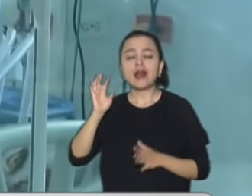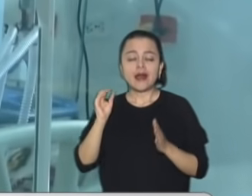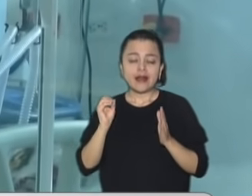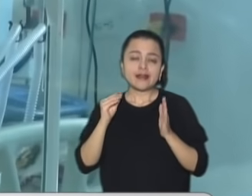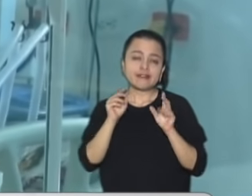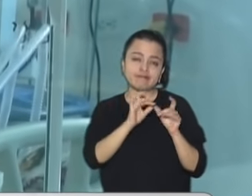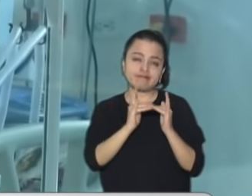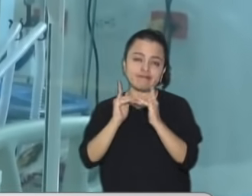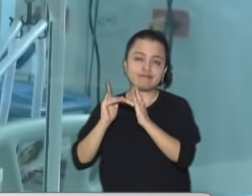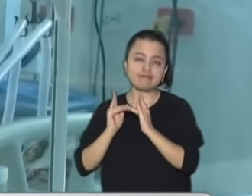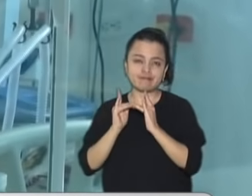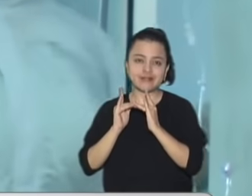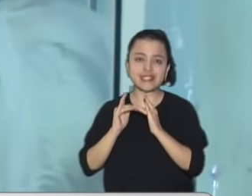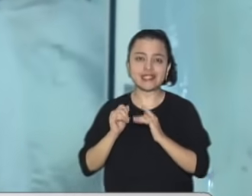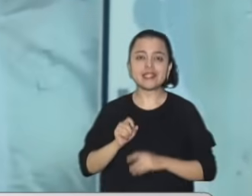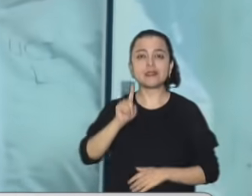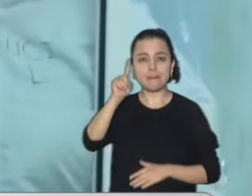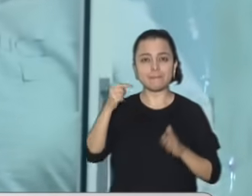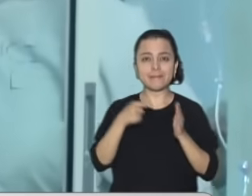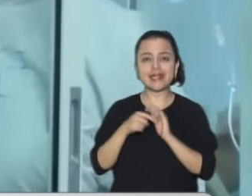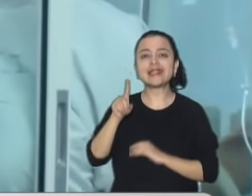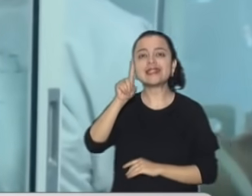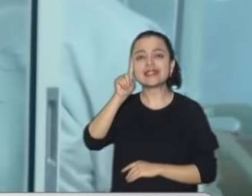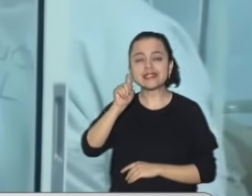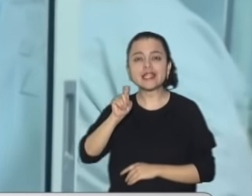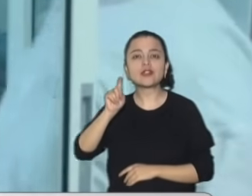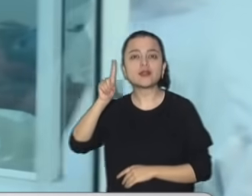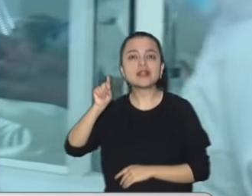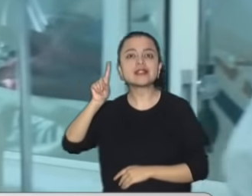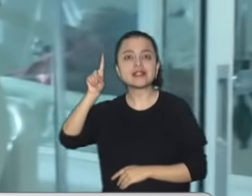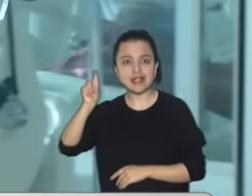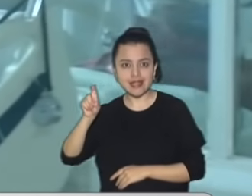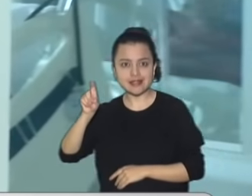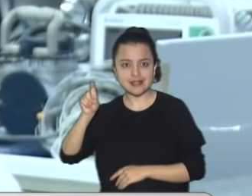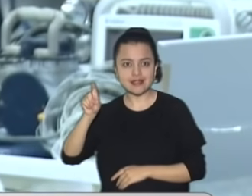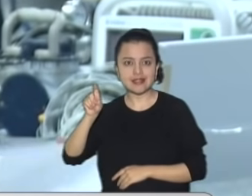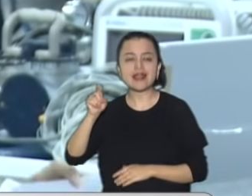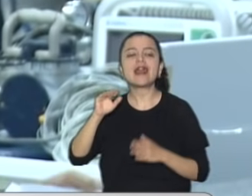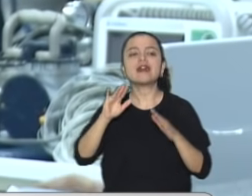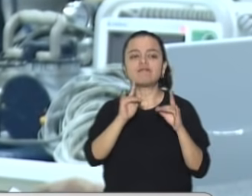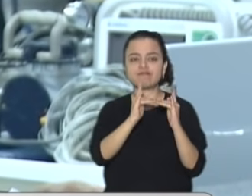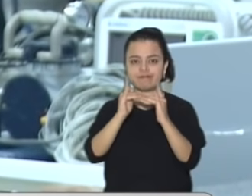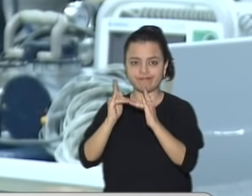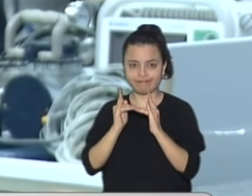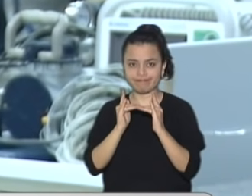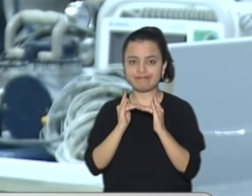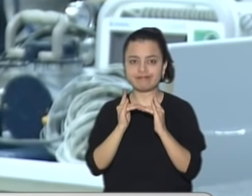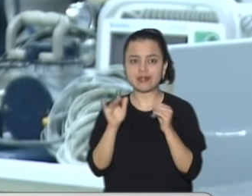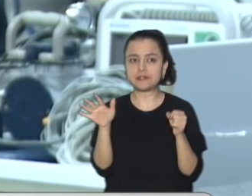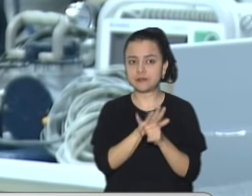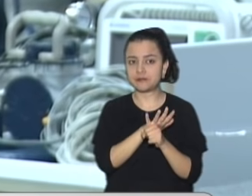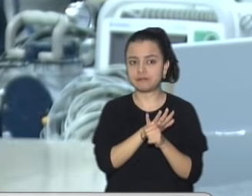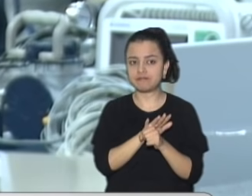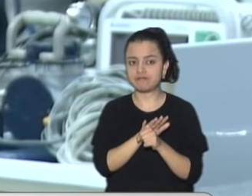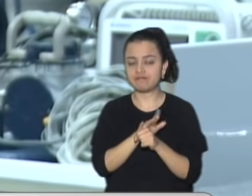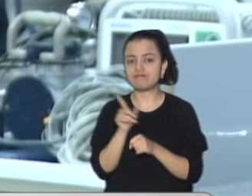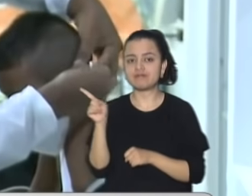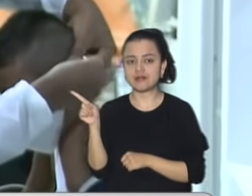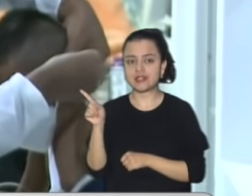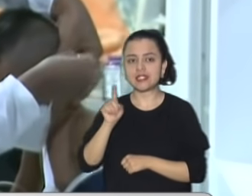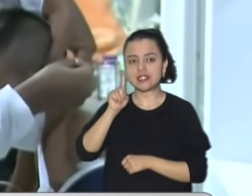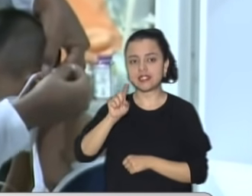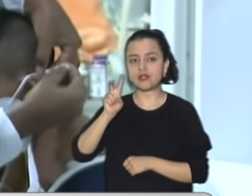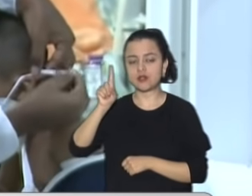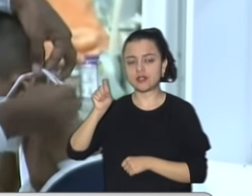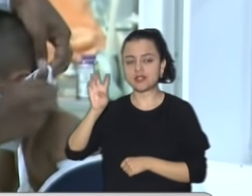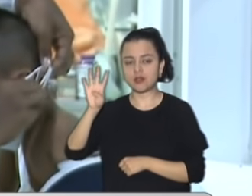estas, 751 están ocupadas por pacientes COVID-19. Otras 354 con pacientes de otras